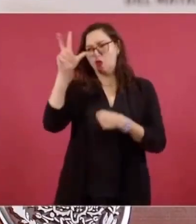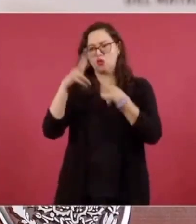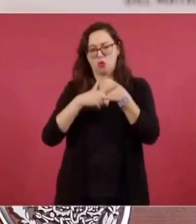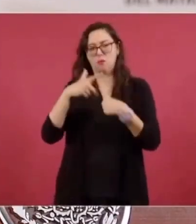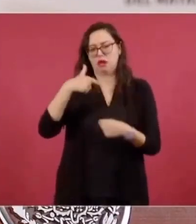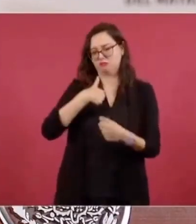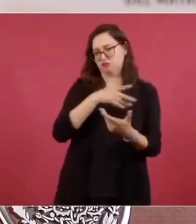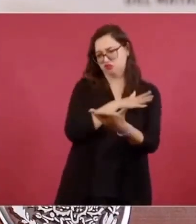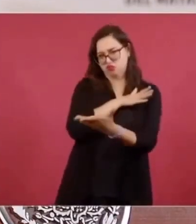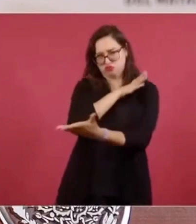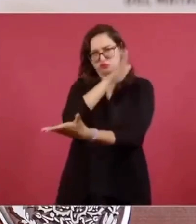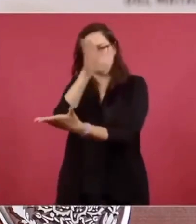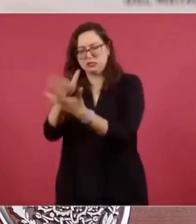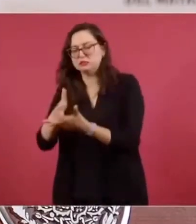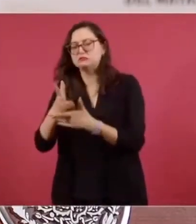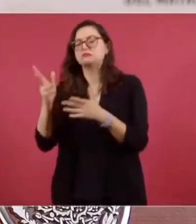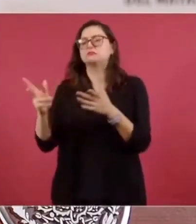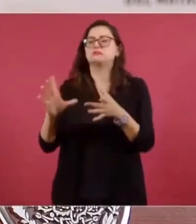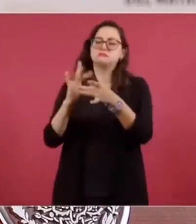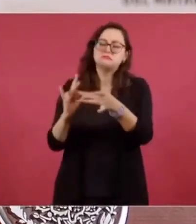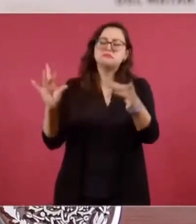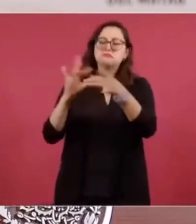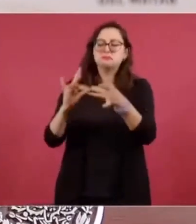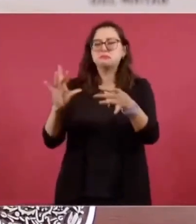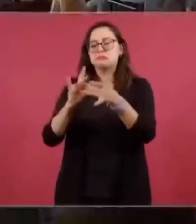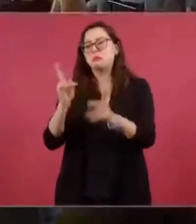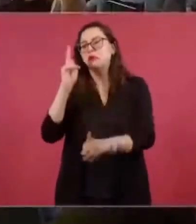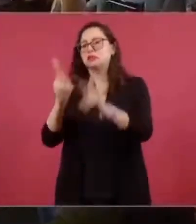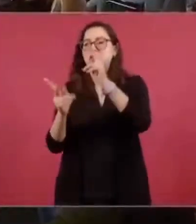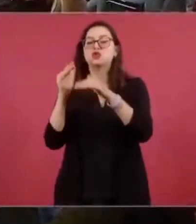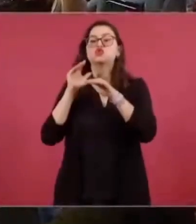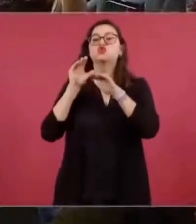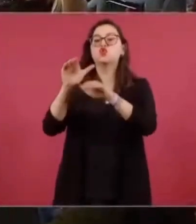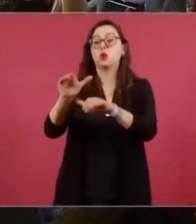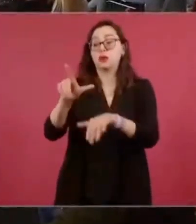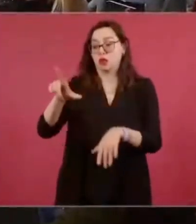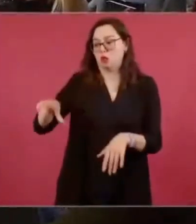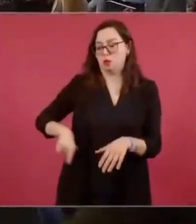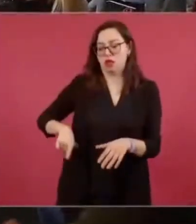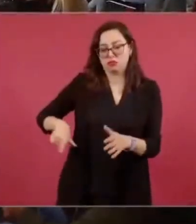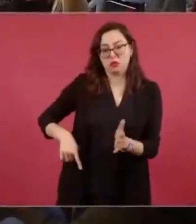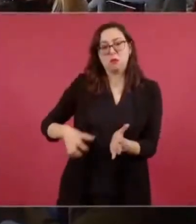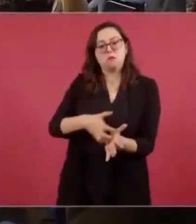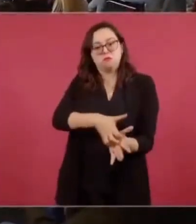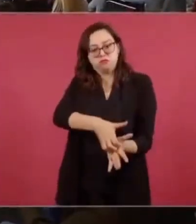Entonces los políticos europeos de izquierda, sorprendidos,